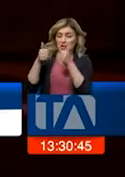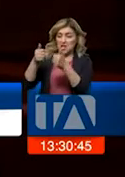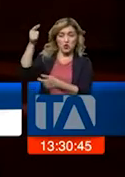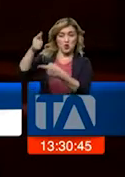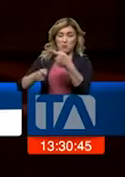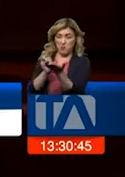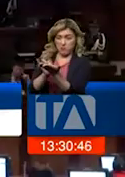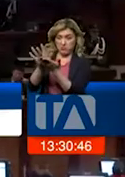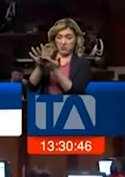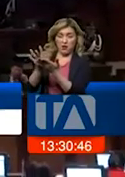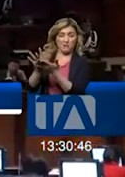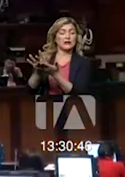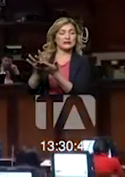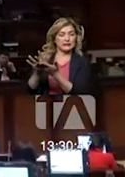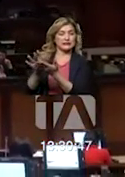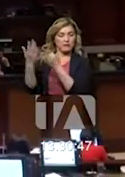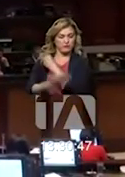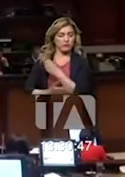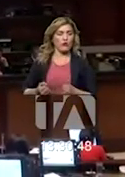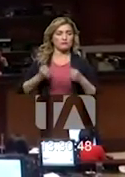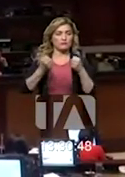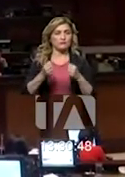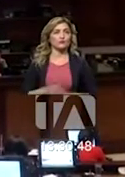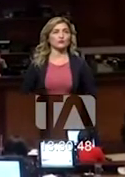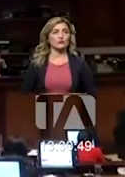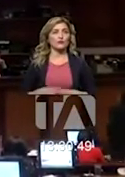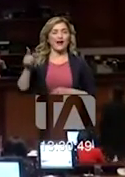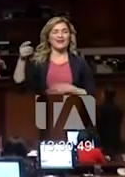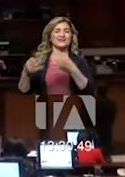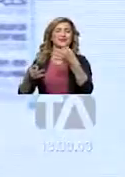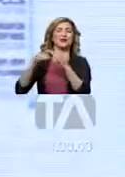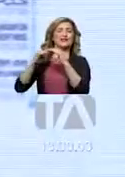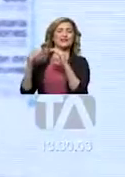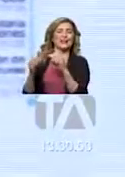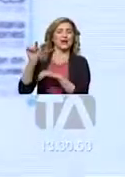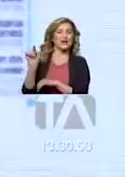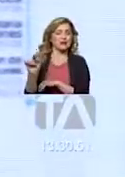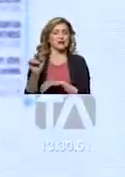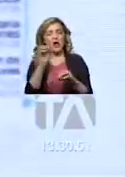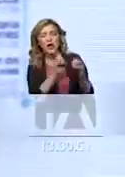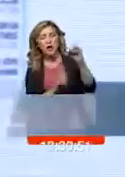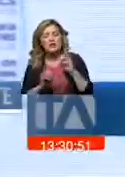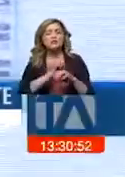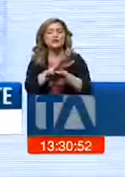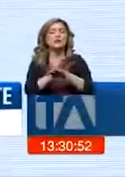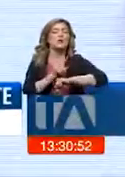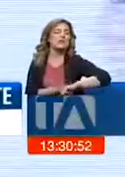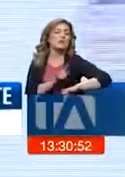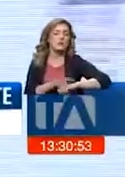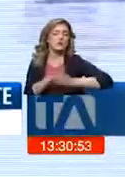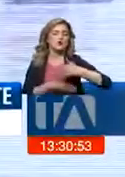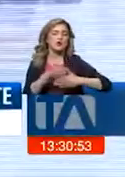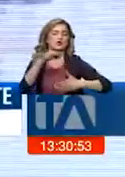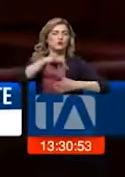las candidaturas. Por su lado, el Tribunal Contencioso Electoral también presentó sus observaciones, que básicamente tiene que ver con los tiempos en los